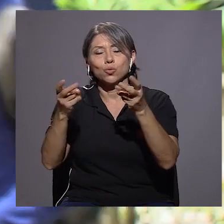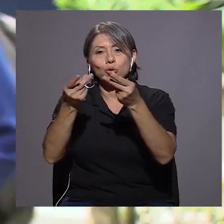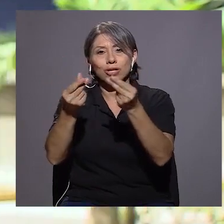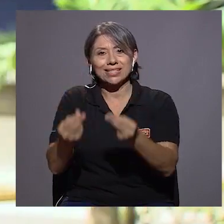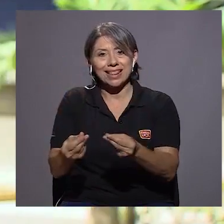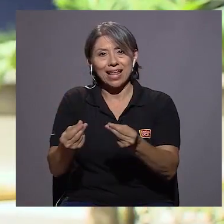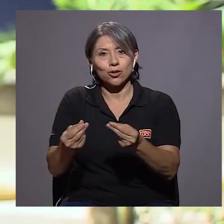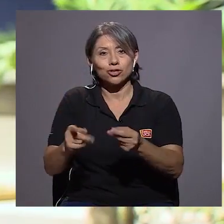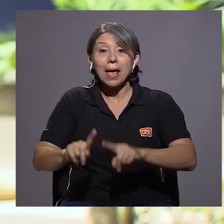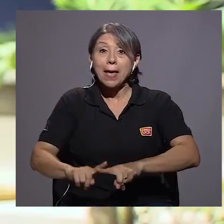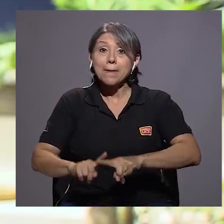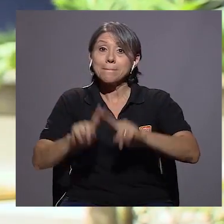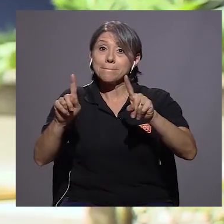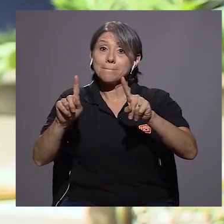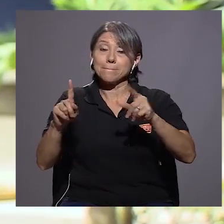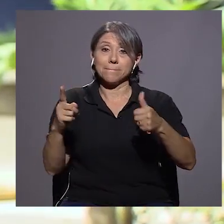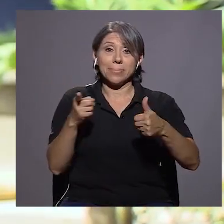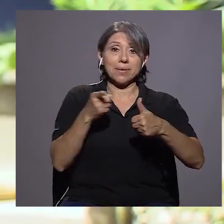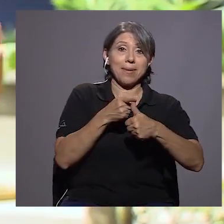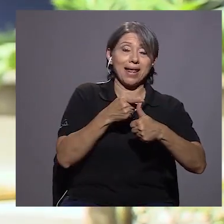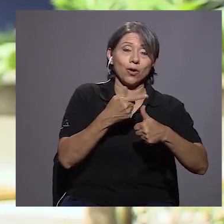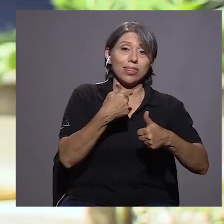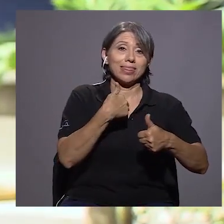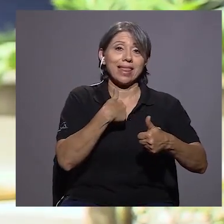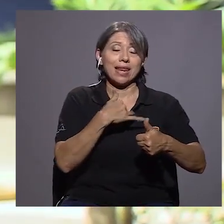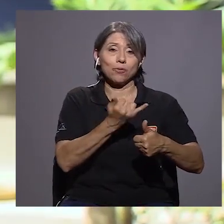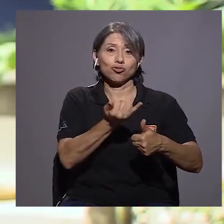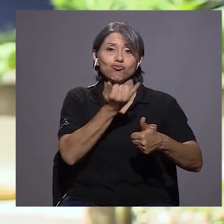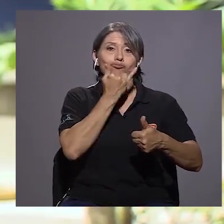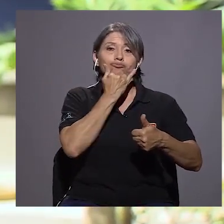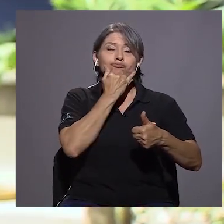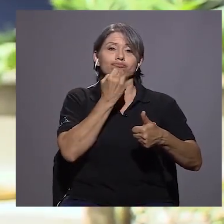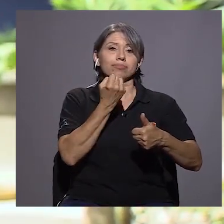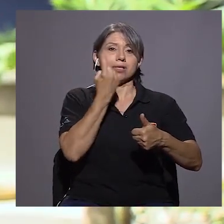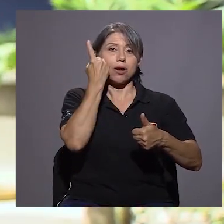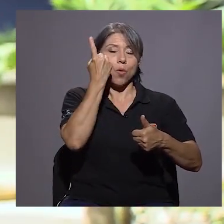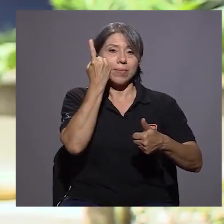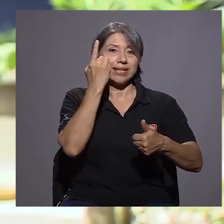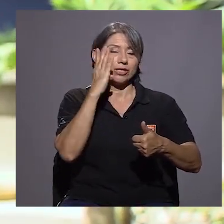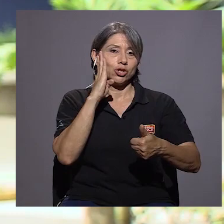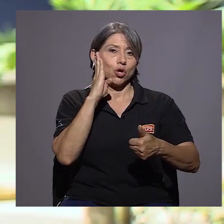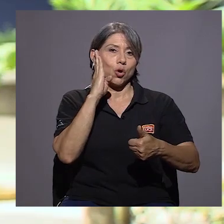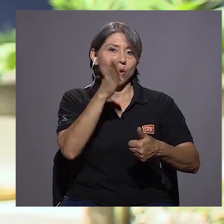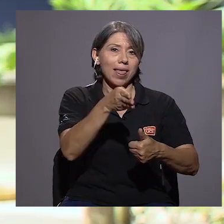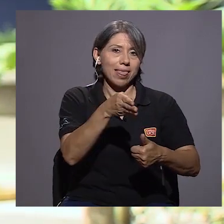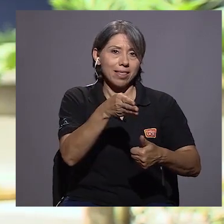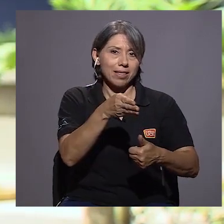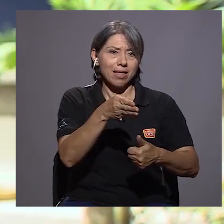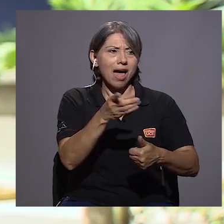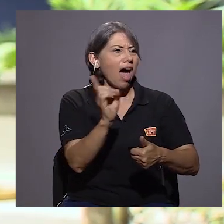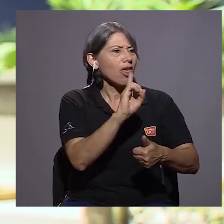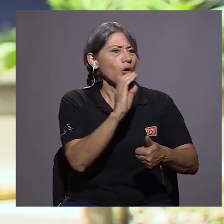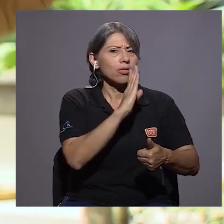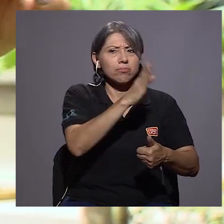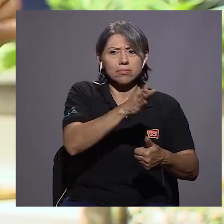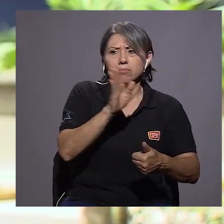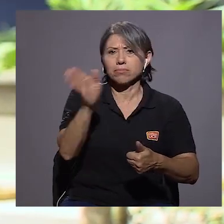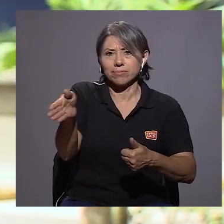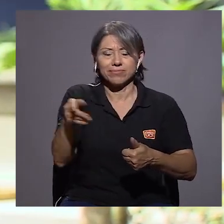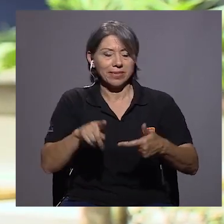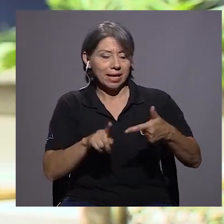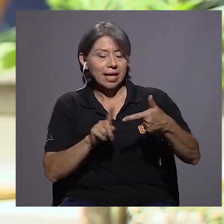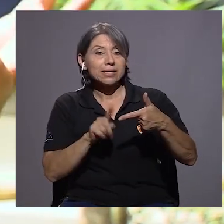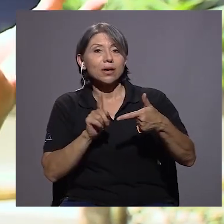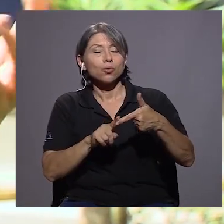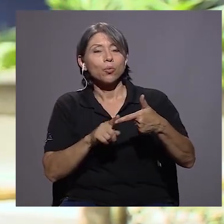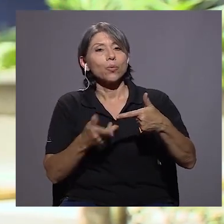legislativa en asuntos hacendarios. Sin embargo, primero tenemos un vicio en la comprensión o en la dirección de